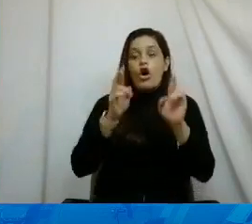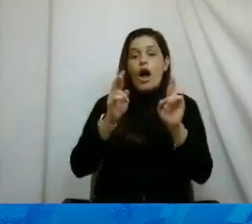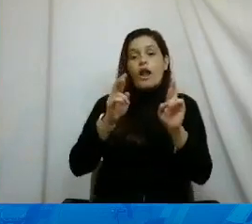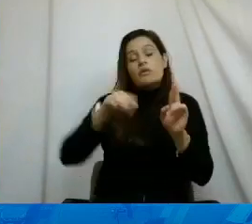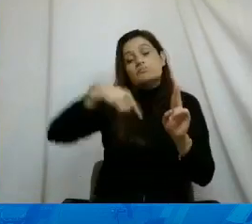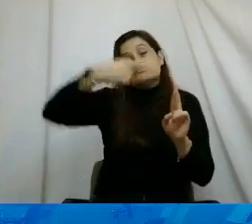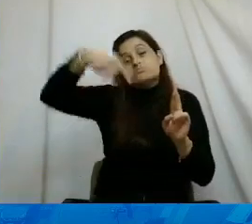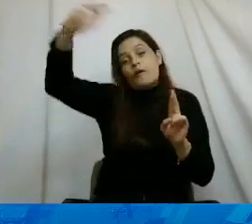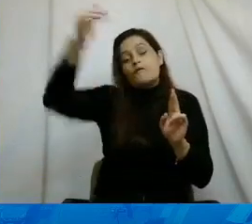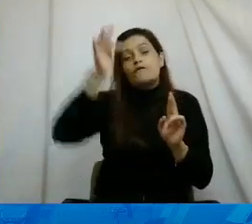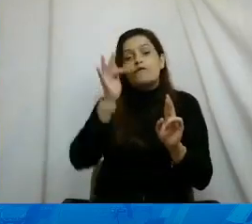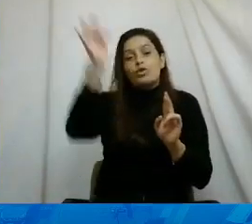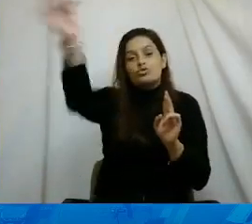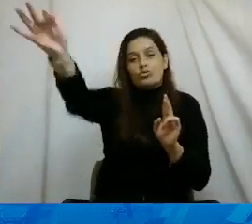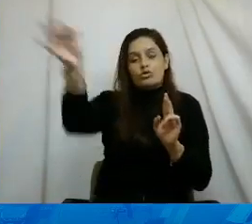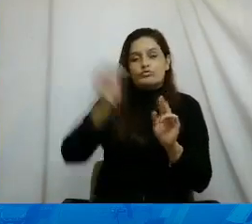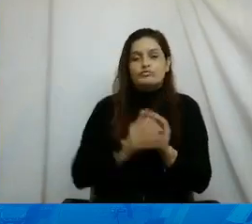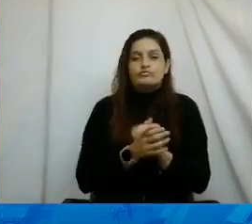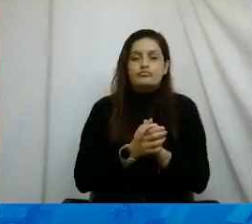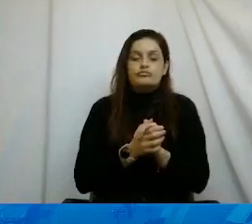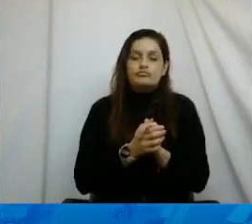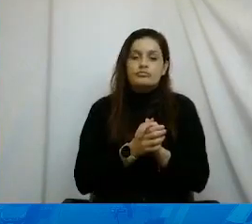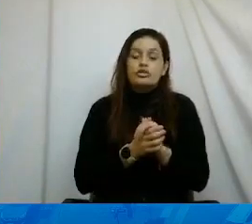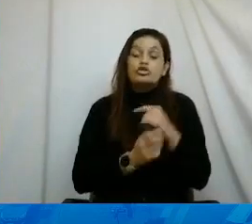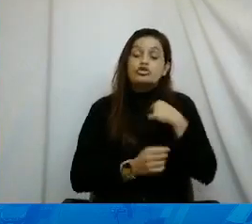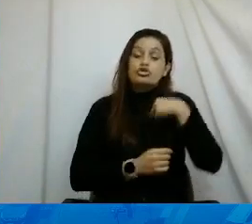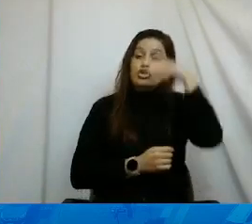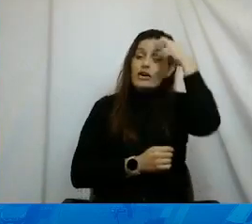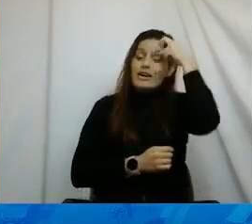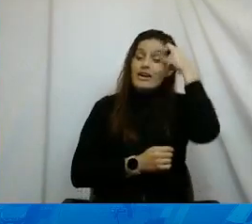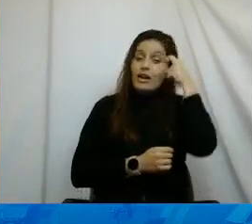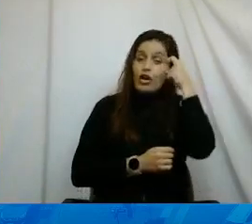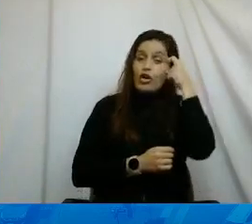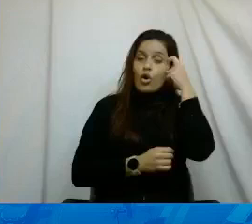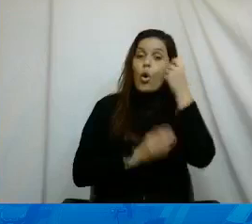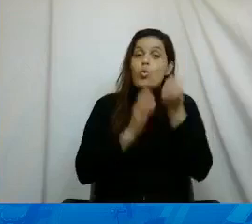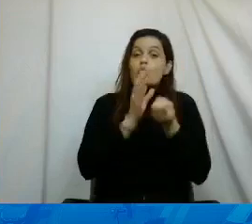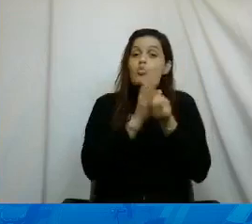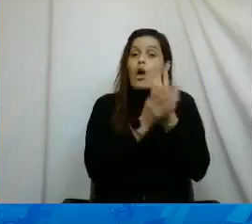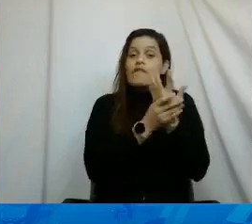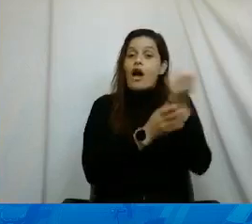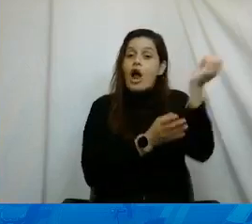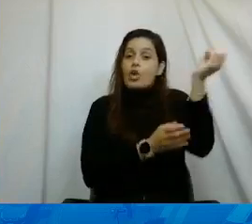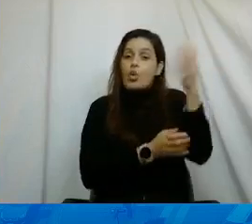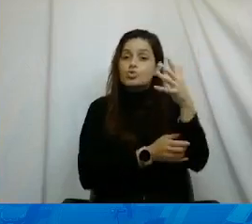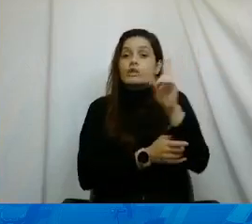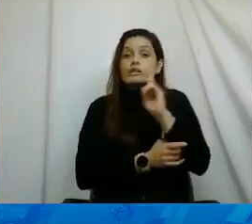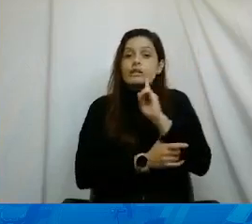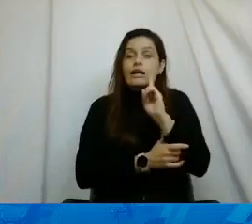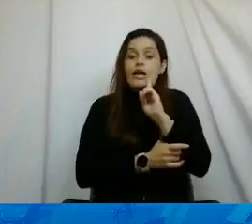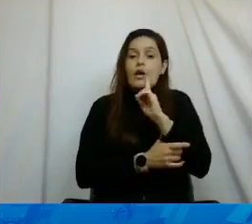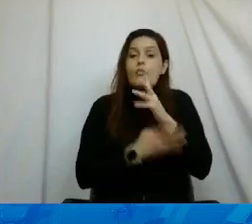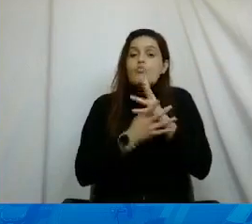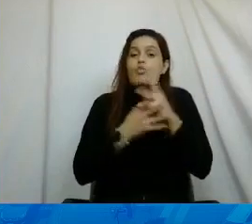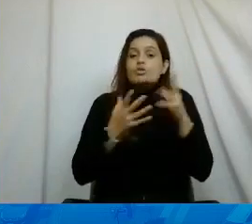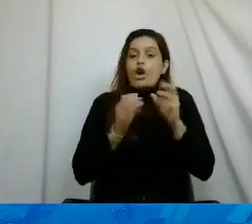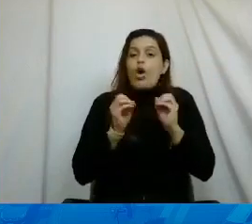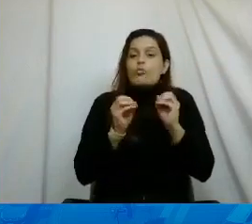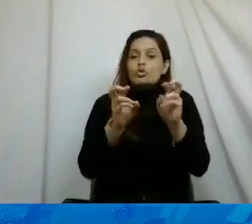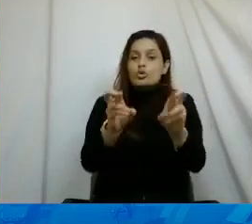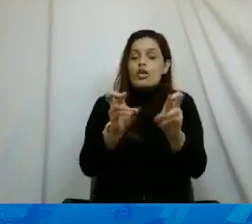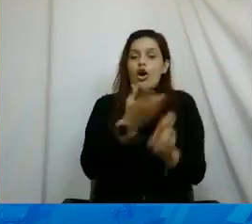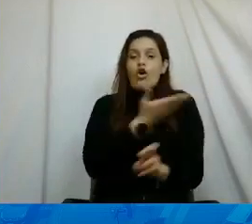décadas idealmente. Creo que bajo esa nueva luz vamos a tener una tremenda oportunidad en el